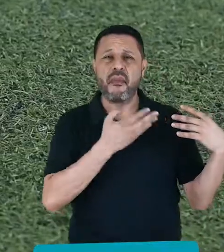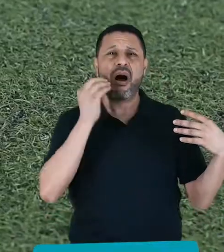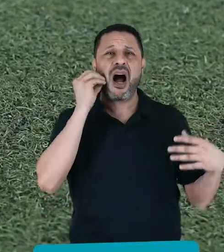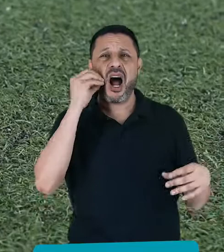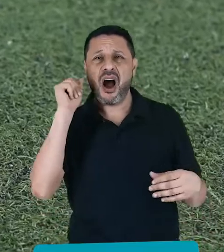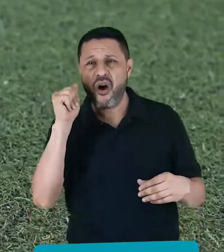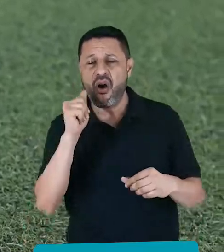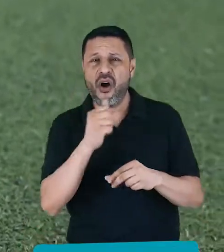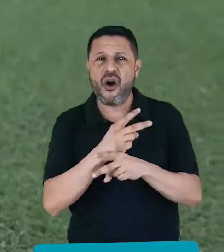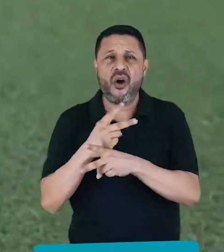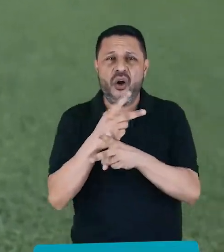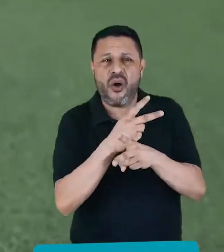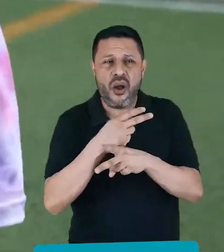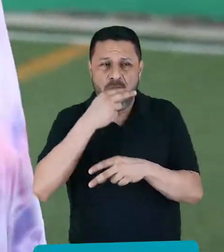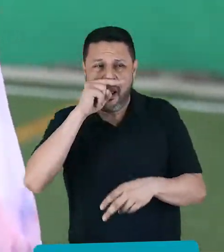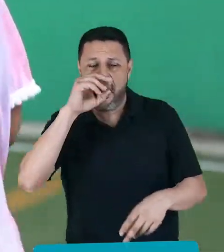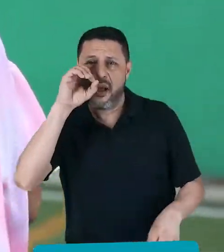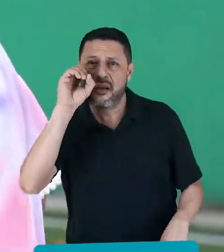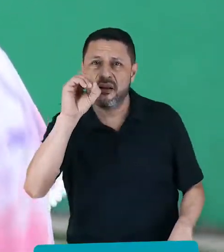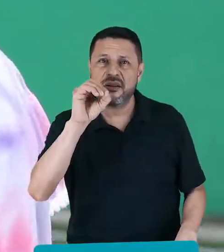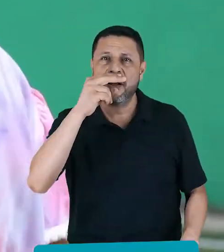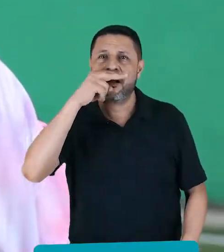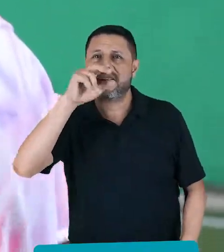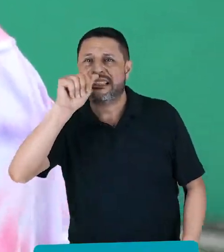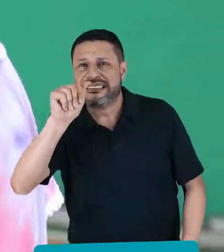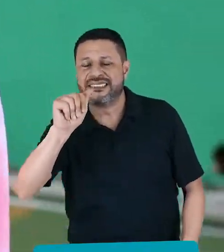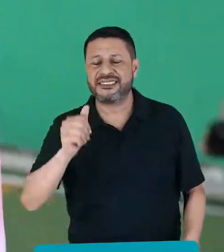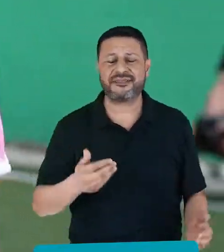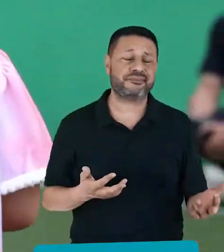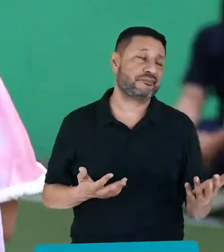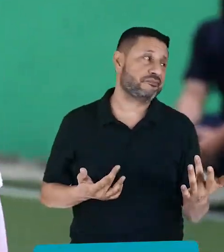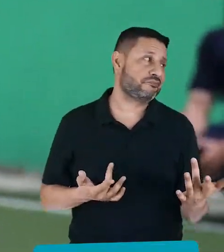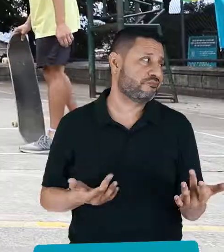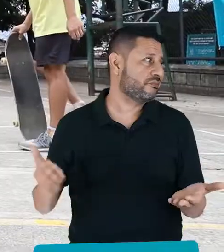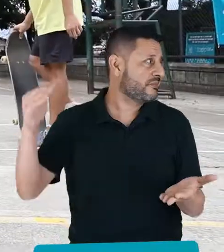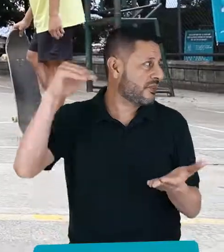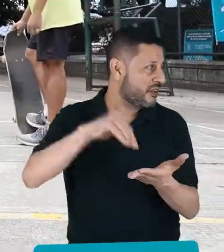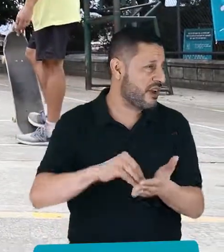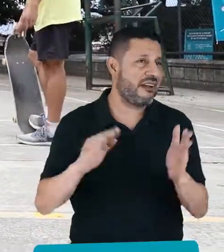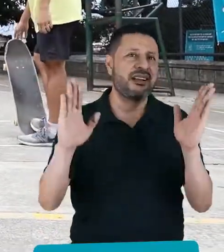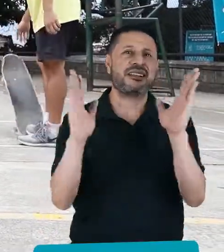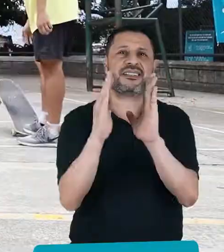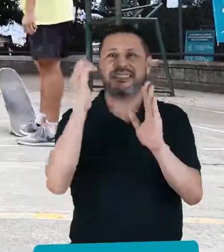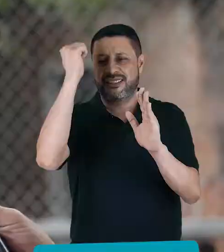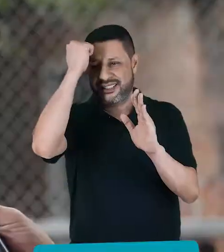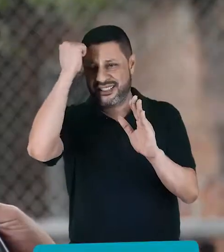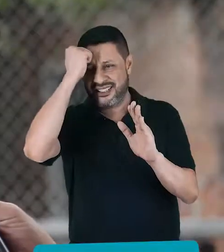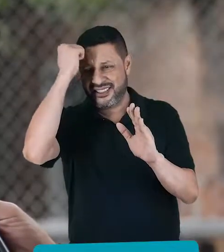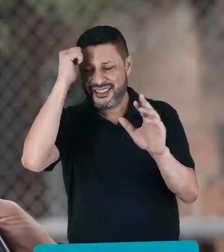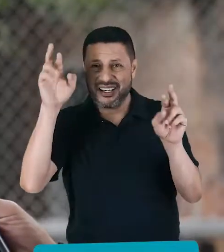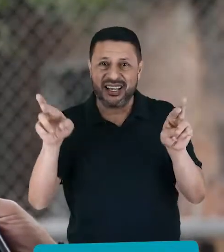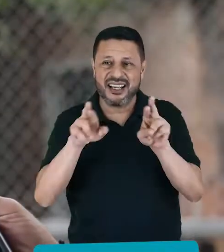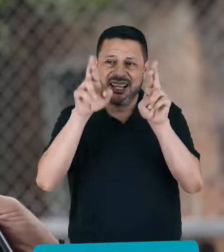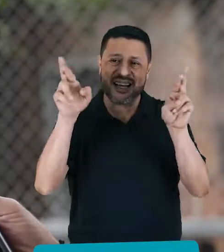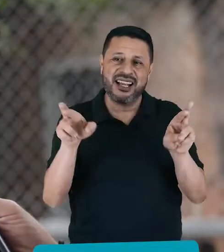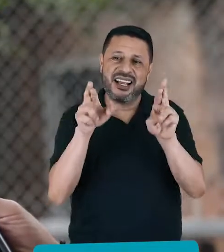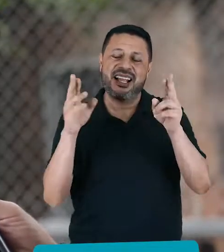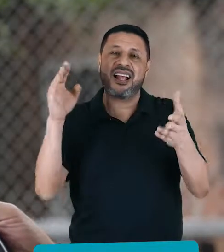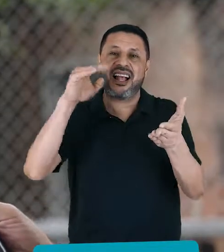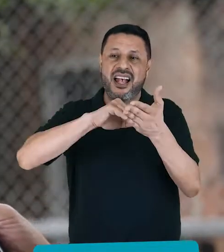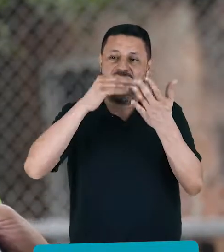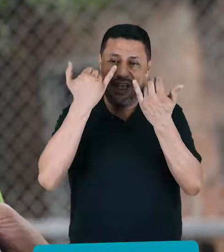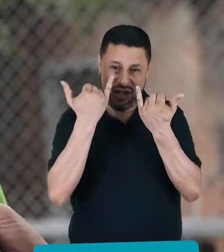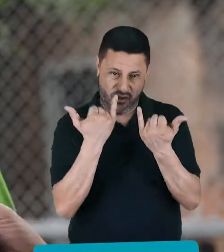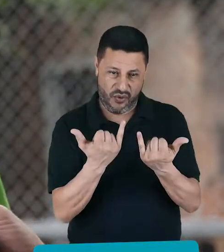padres, los abuelos, los cuidadores, sino los niños. Los niños esperaban volver a estar con los profes, volver a vivir la